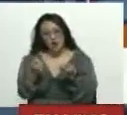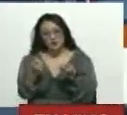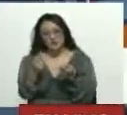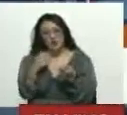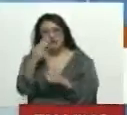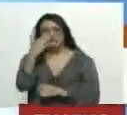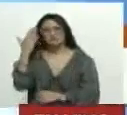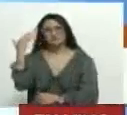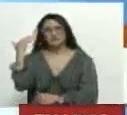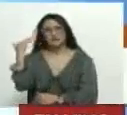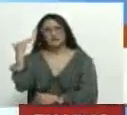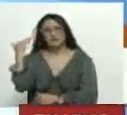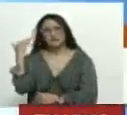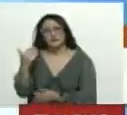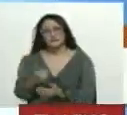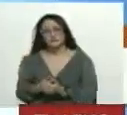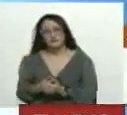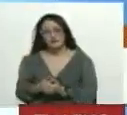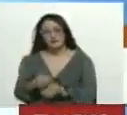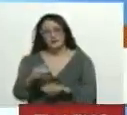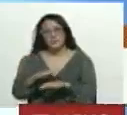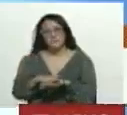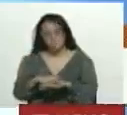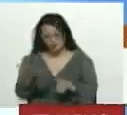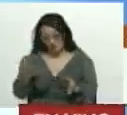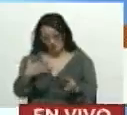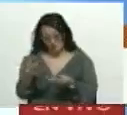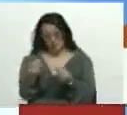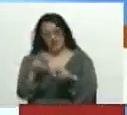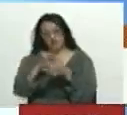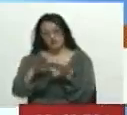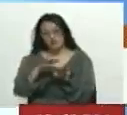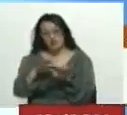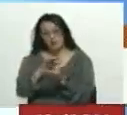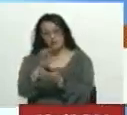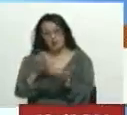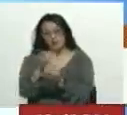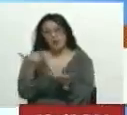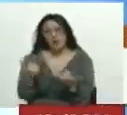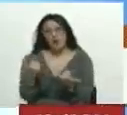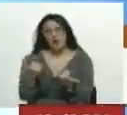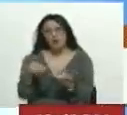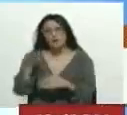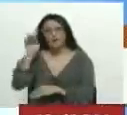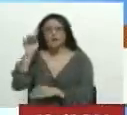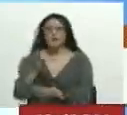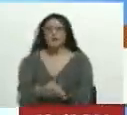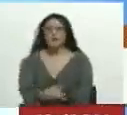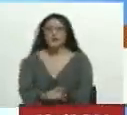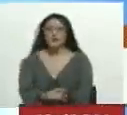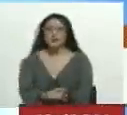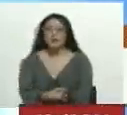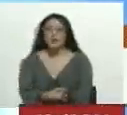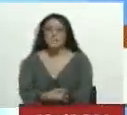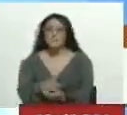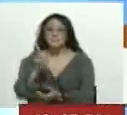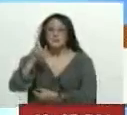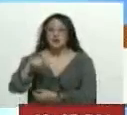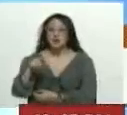pasado porque no puede resolver los problemas de ahora y del futuro Pero además